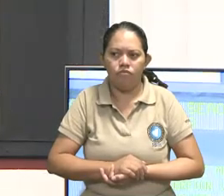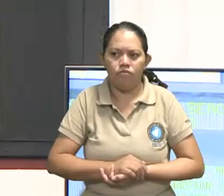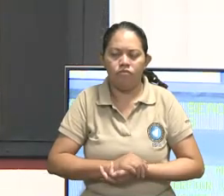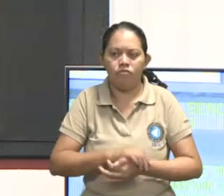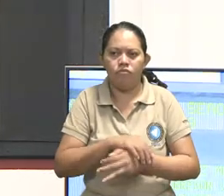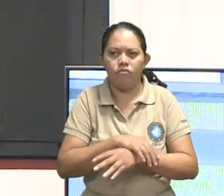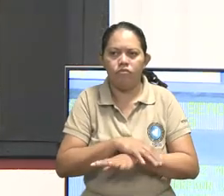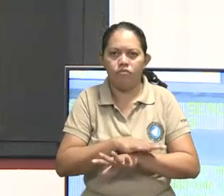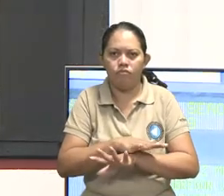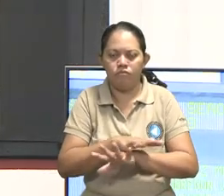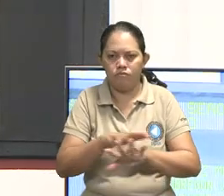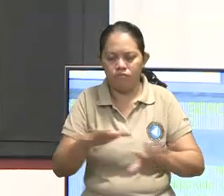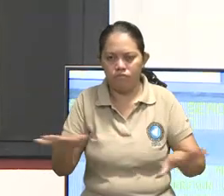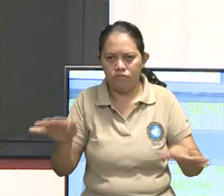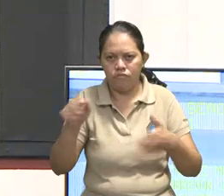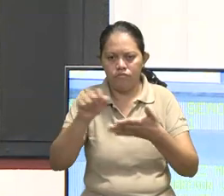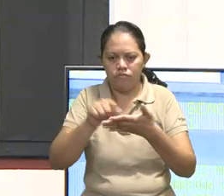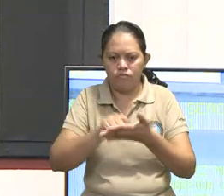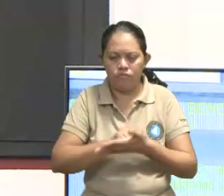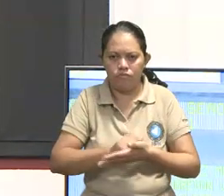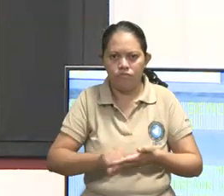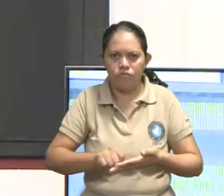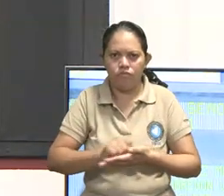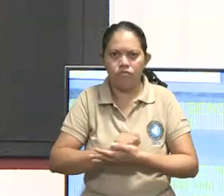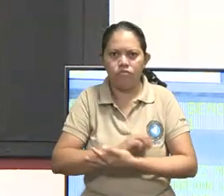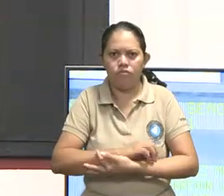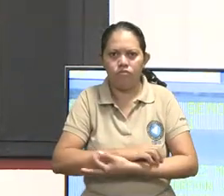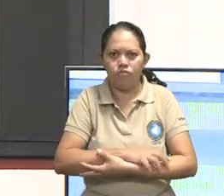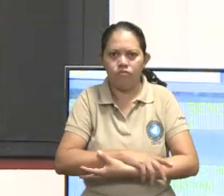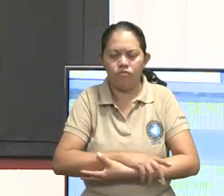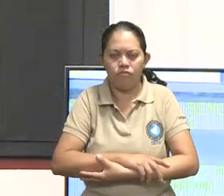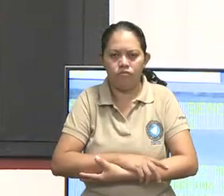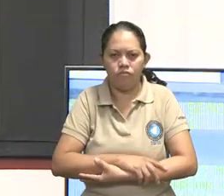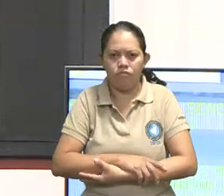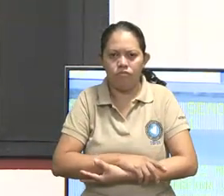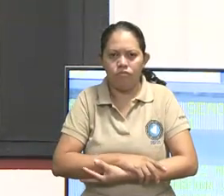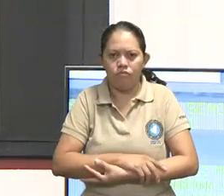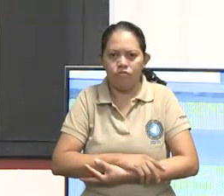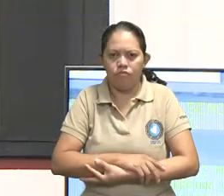Se va a cerrar la votación.